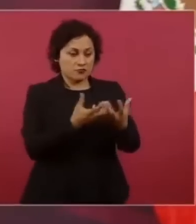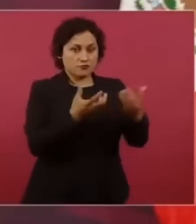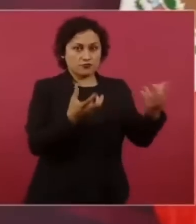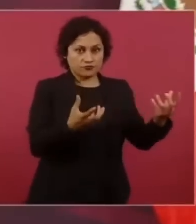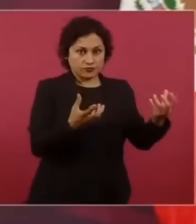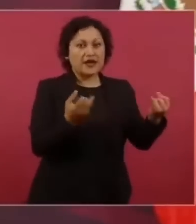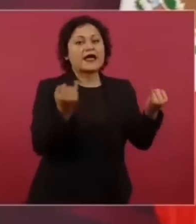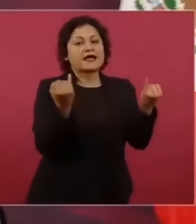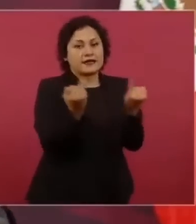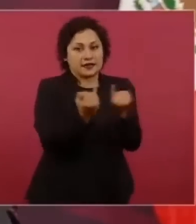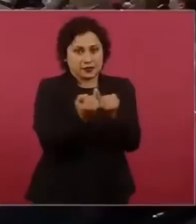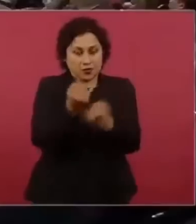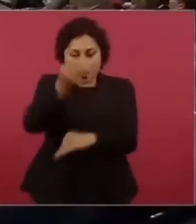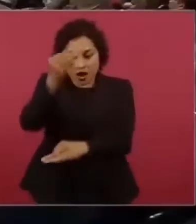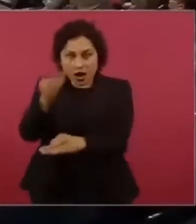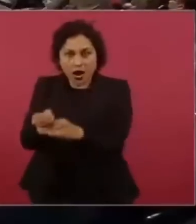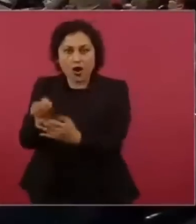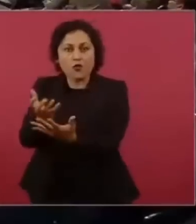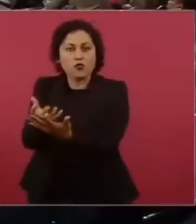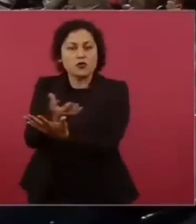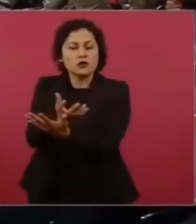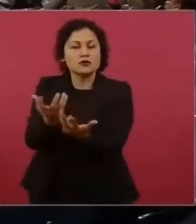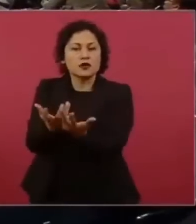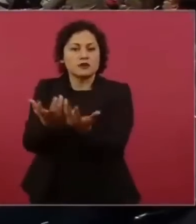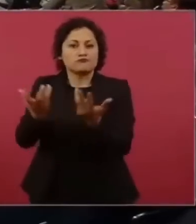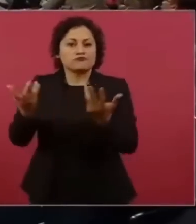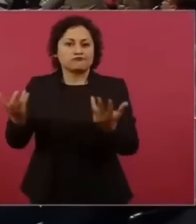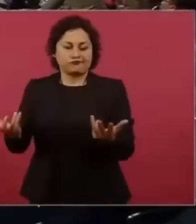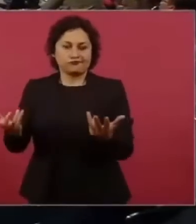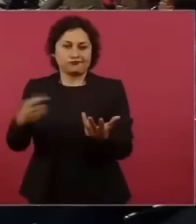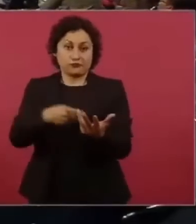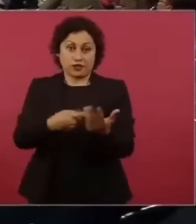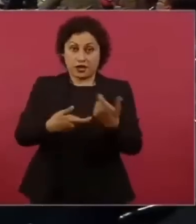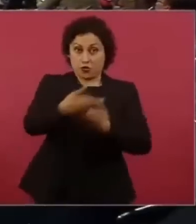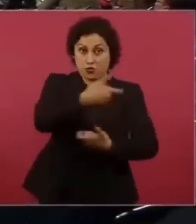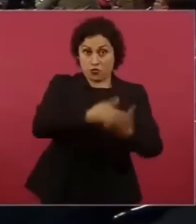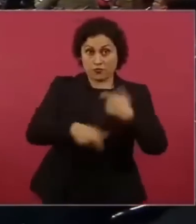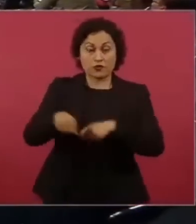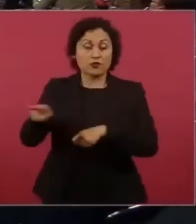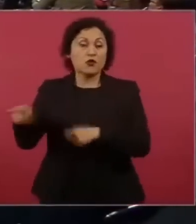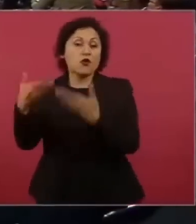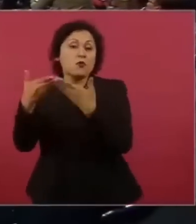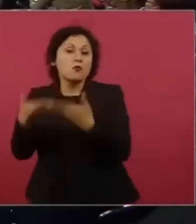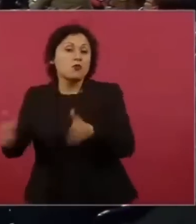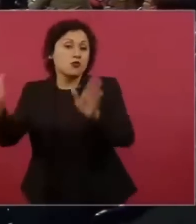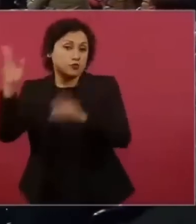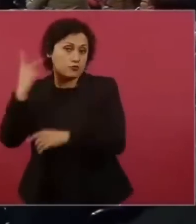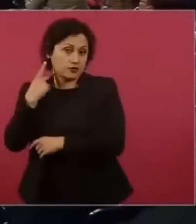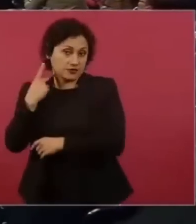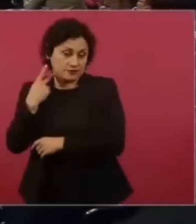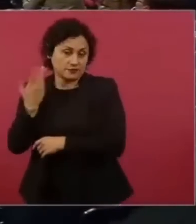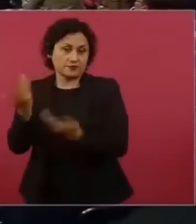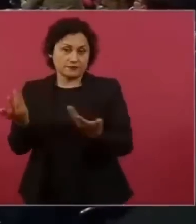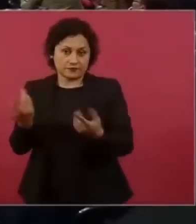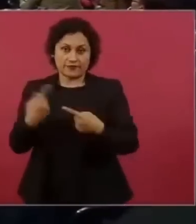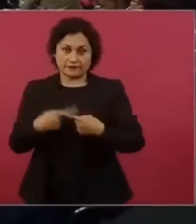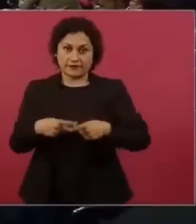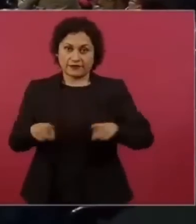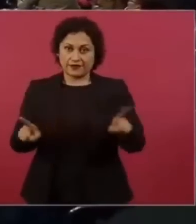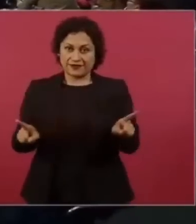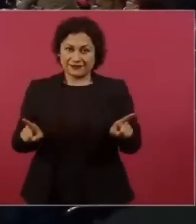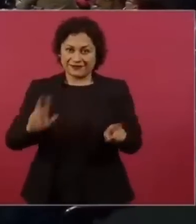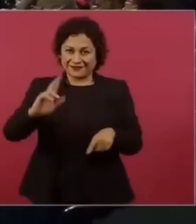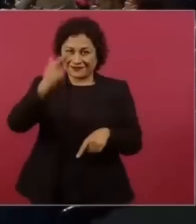Porque al César lo que es del César y a Dios lo que es de Dios. Y eso no es ser